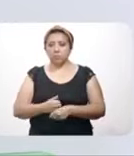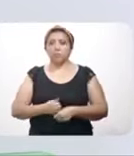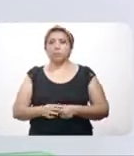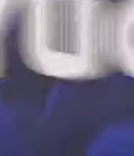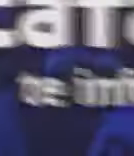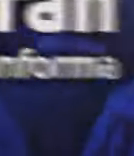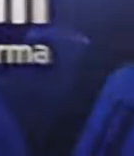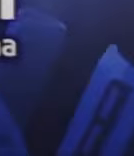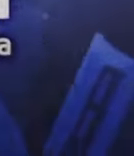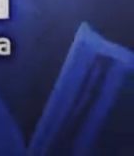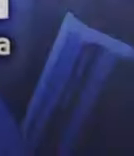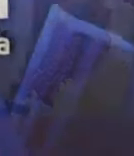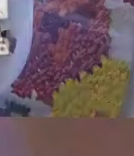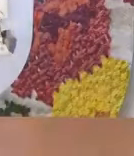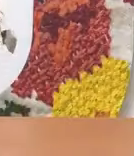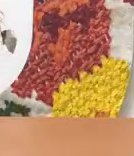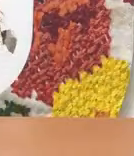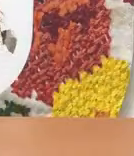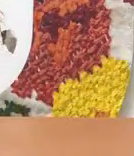99 años.